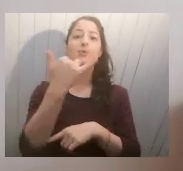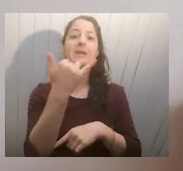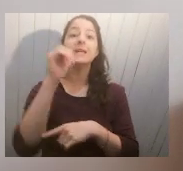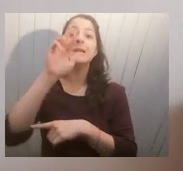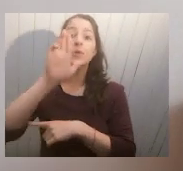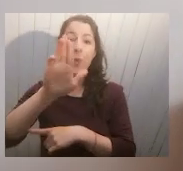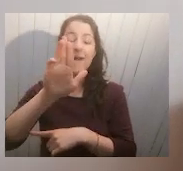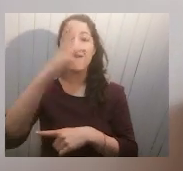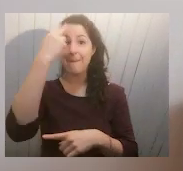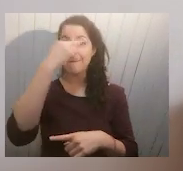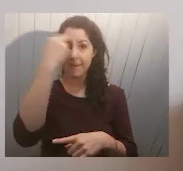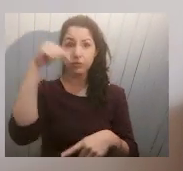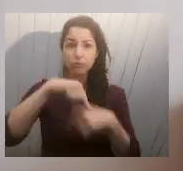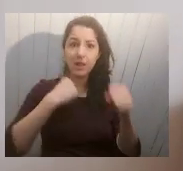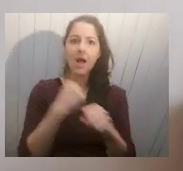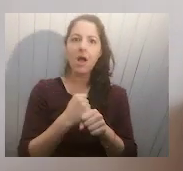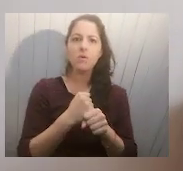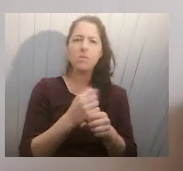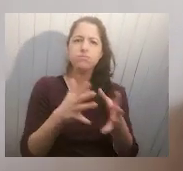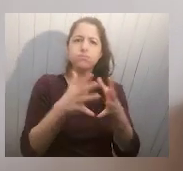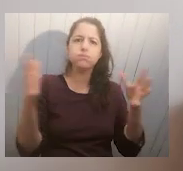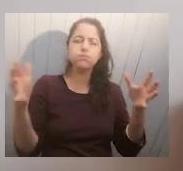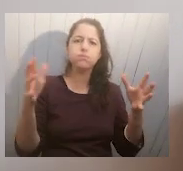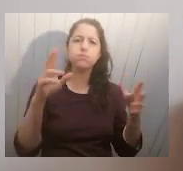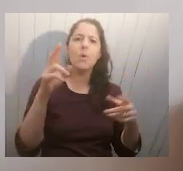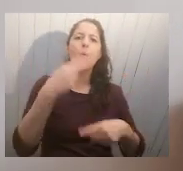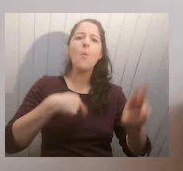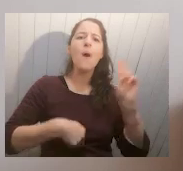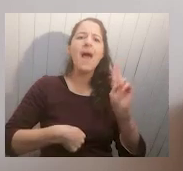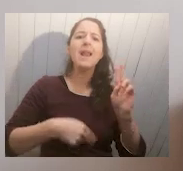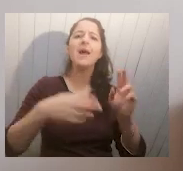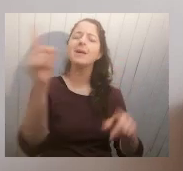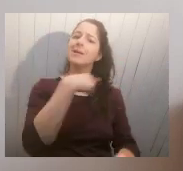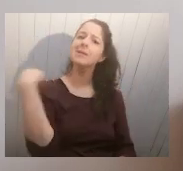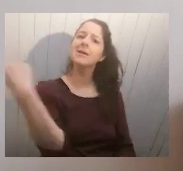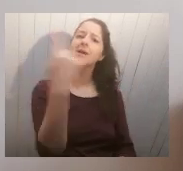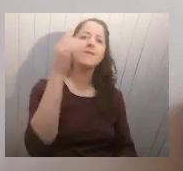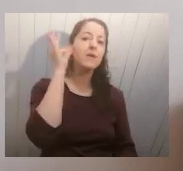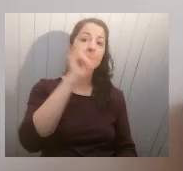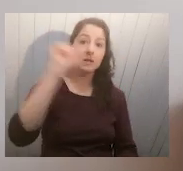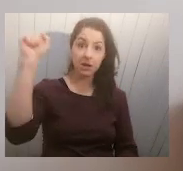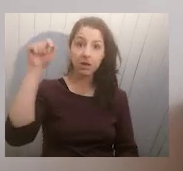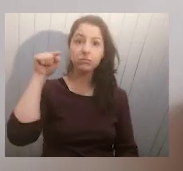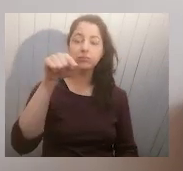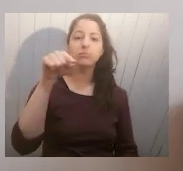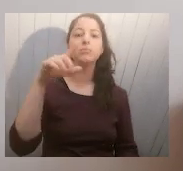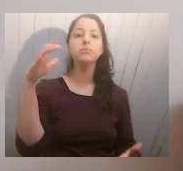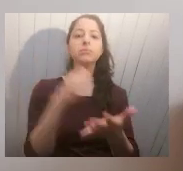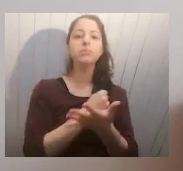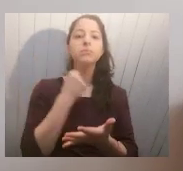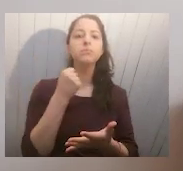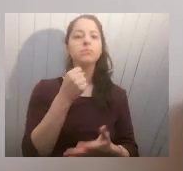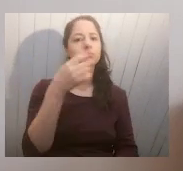casas. Lo defendimos el 8 y 9 de marzo de este año, en una gran huelga